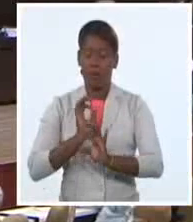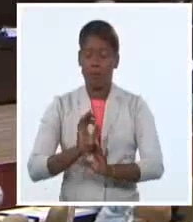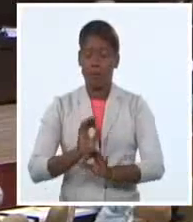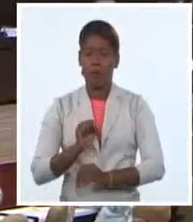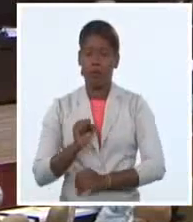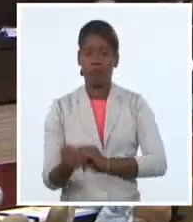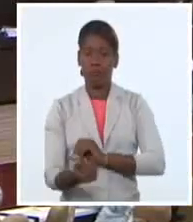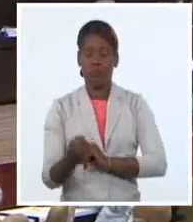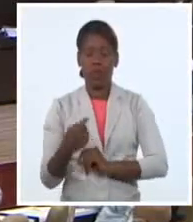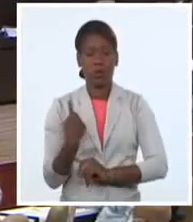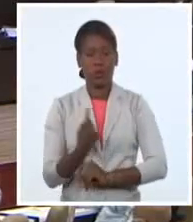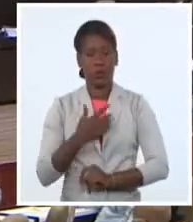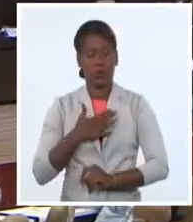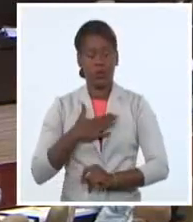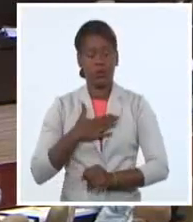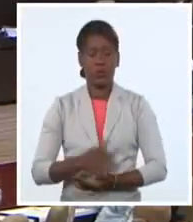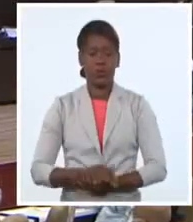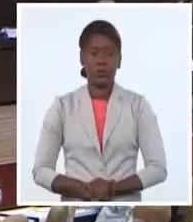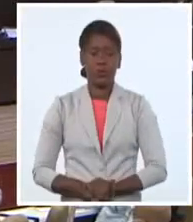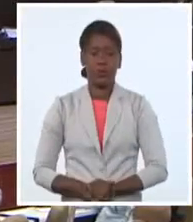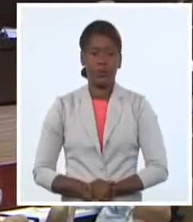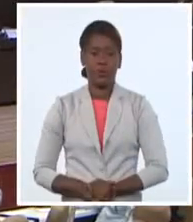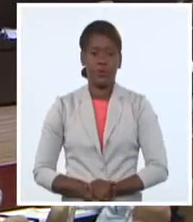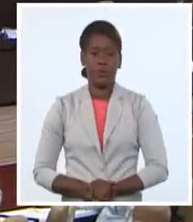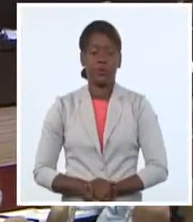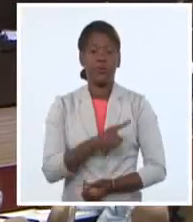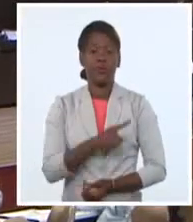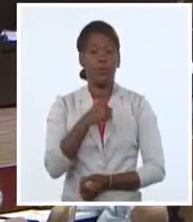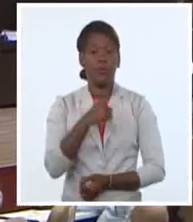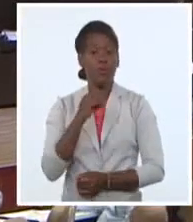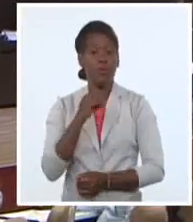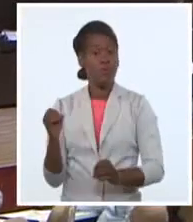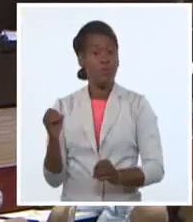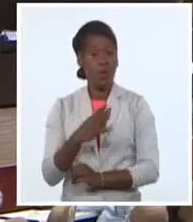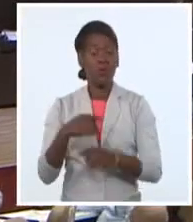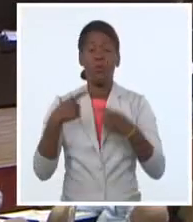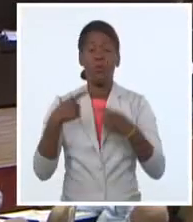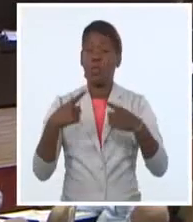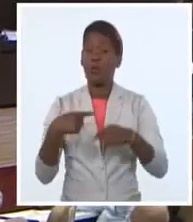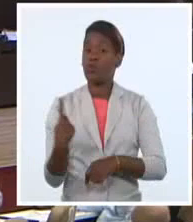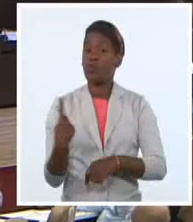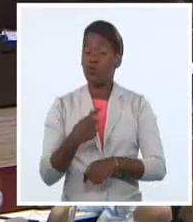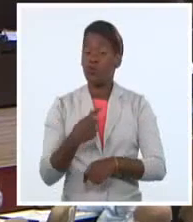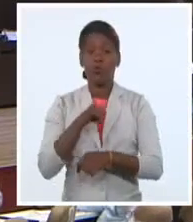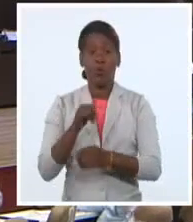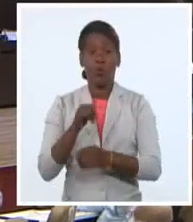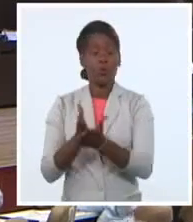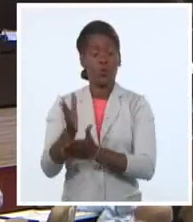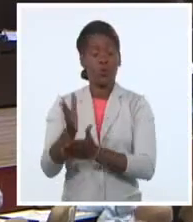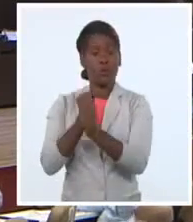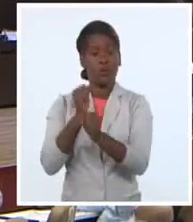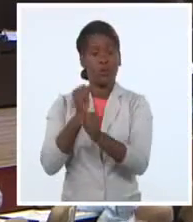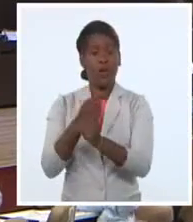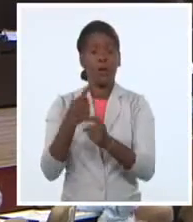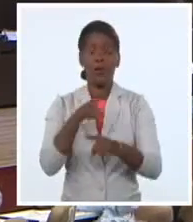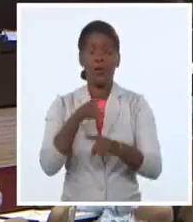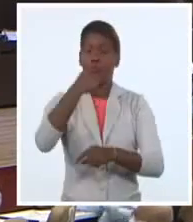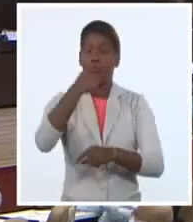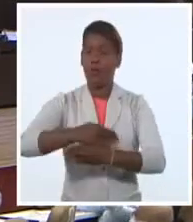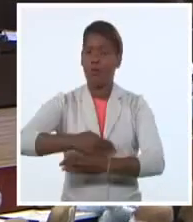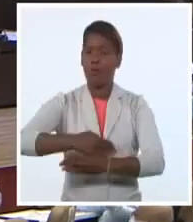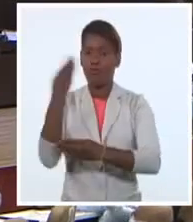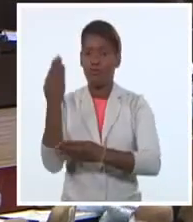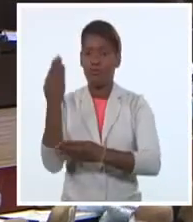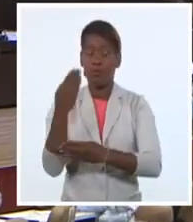las relaciones bilaterales en función del levantamiento del bloqueo económico y dirigida a contrarrestar las calumnias contra